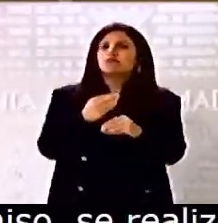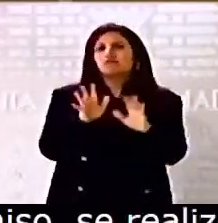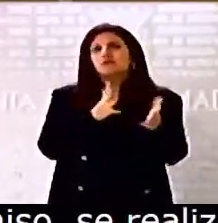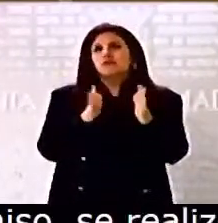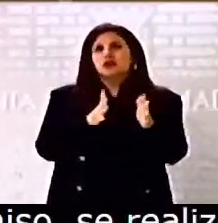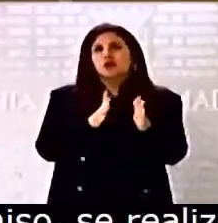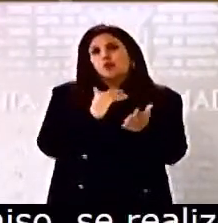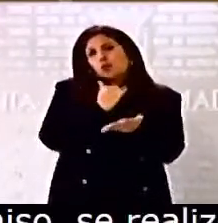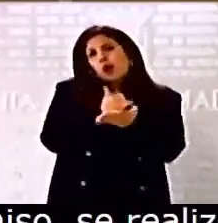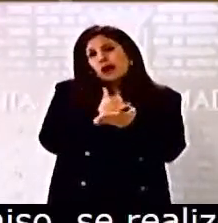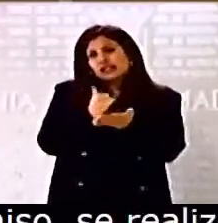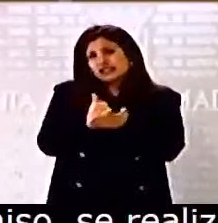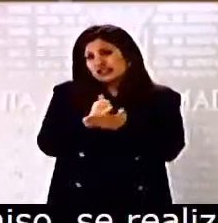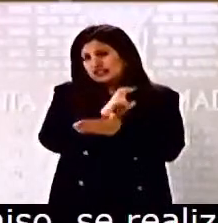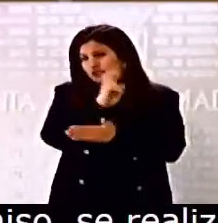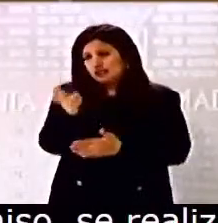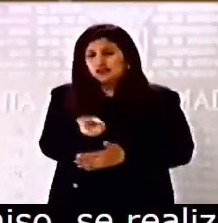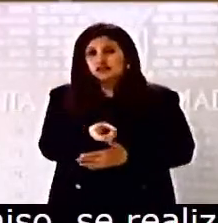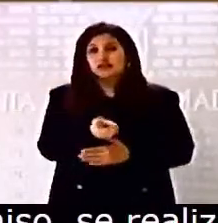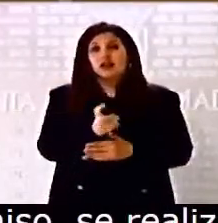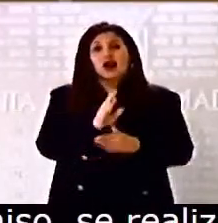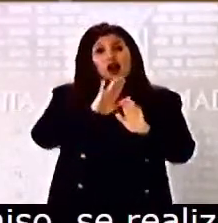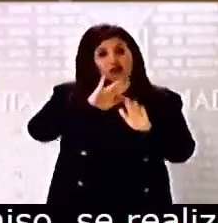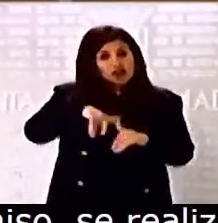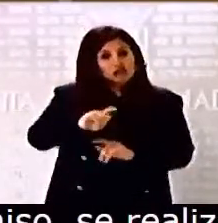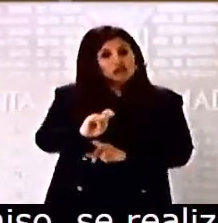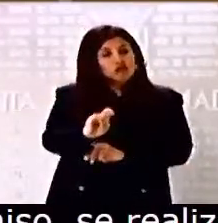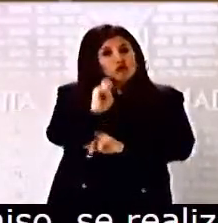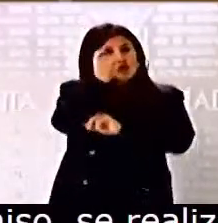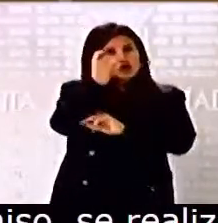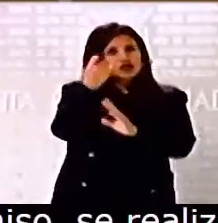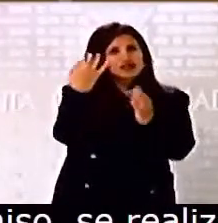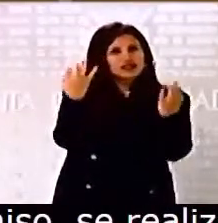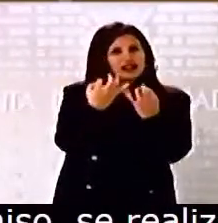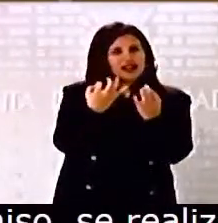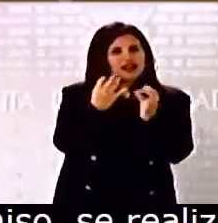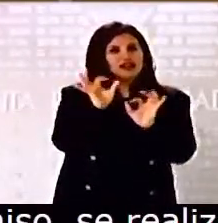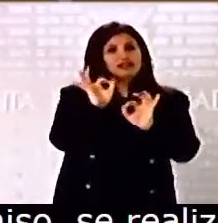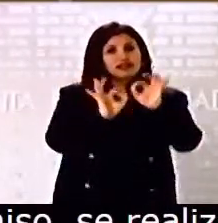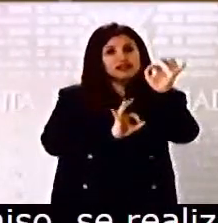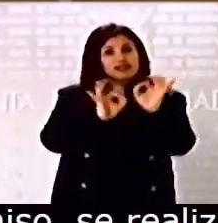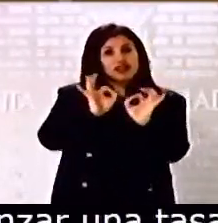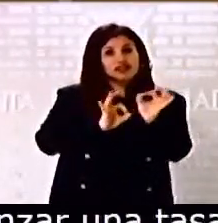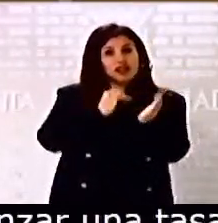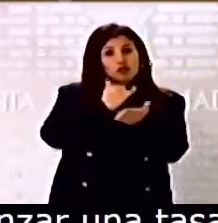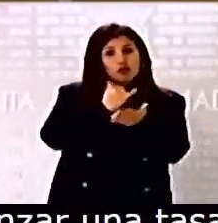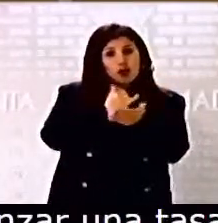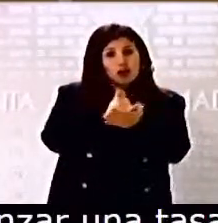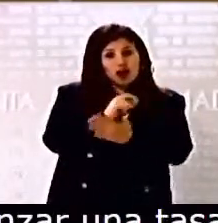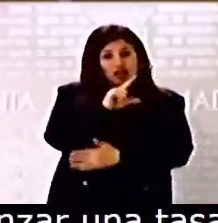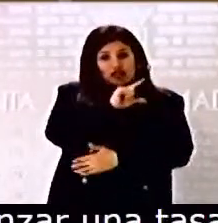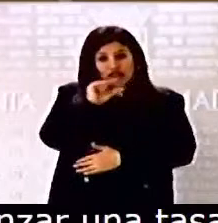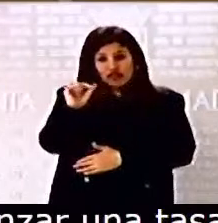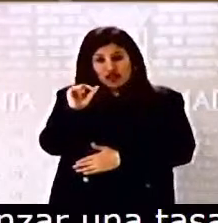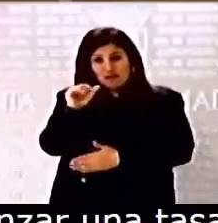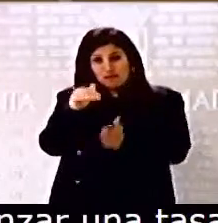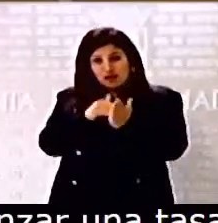una serie de pruebas que nos permitió alcanzar una tasa de pruebas por cada 100.000 habitantes